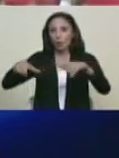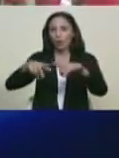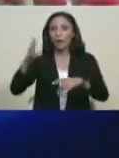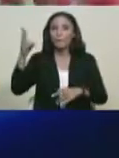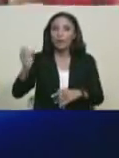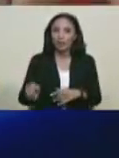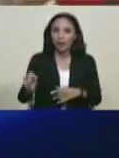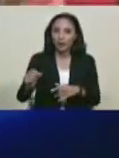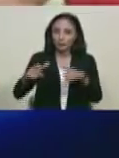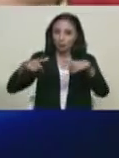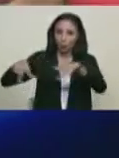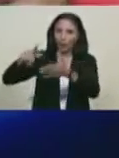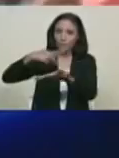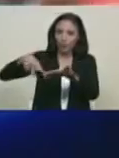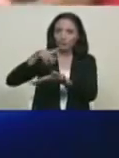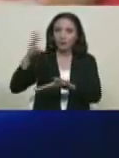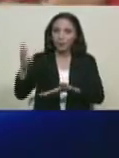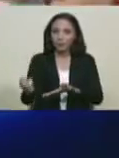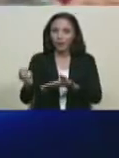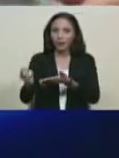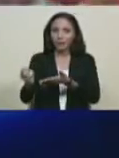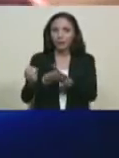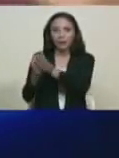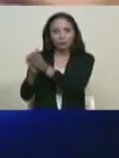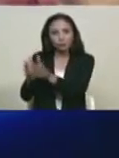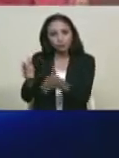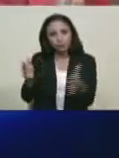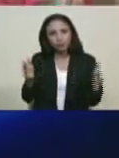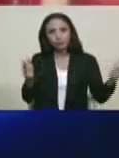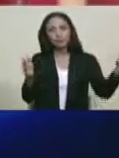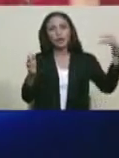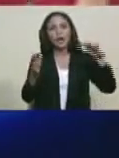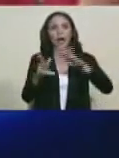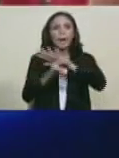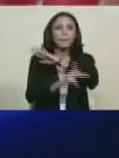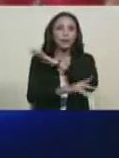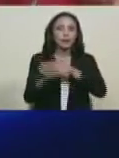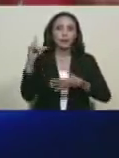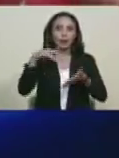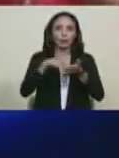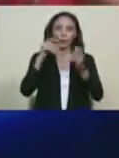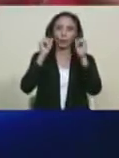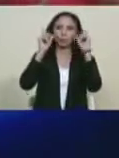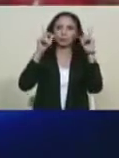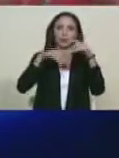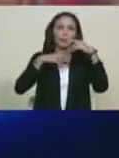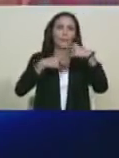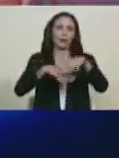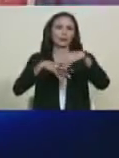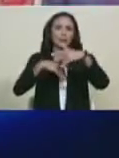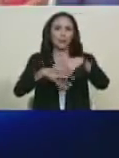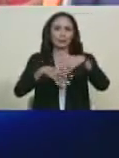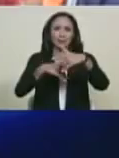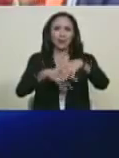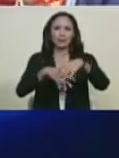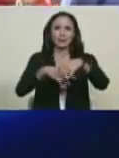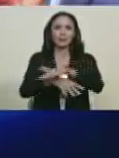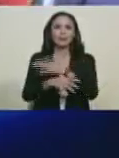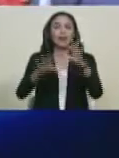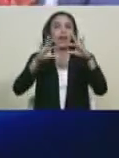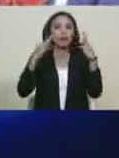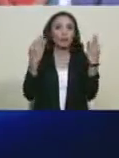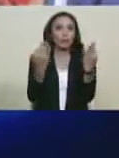petare hasta parque carabobo impresionante impresionante la familia